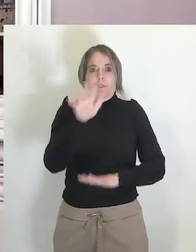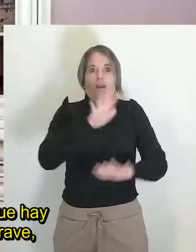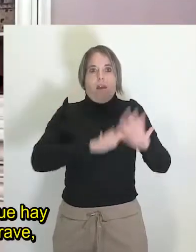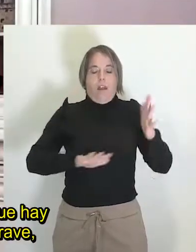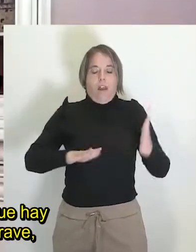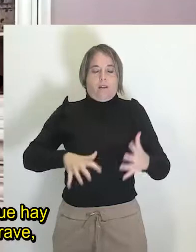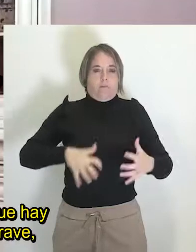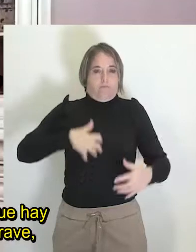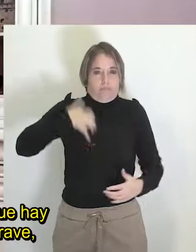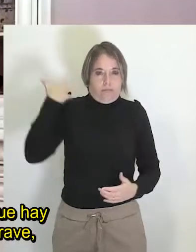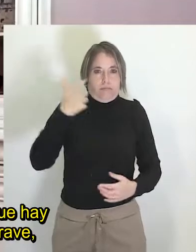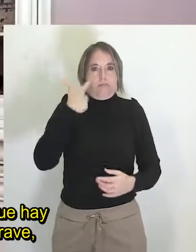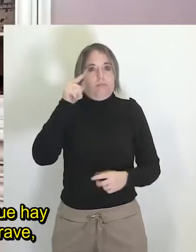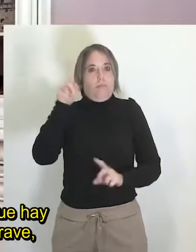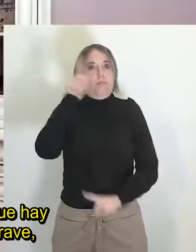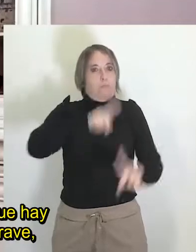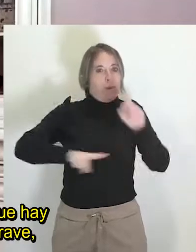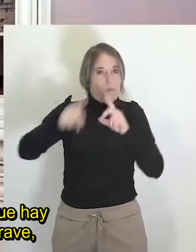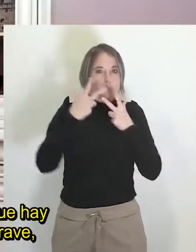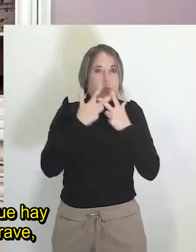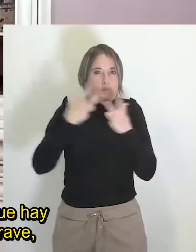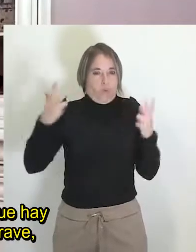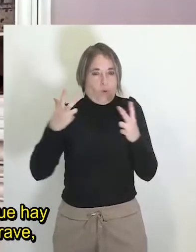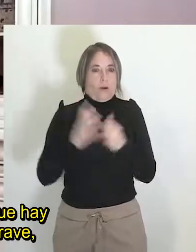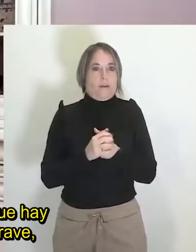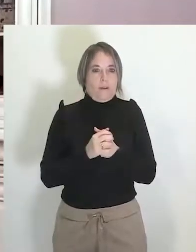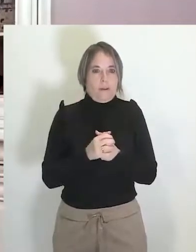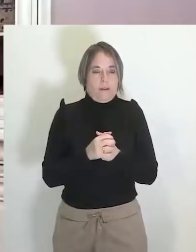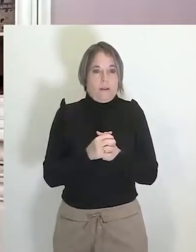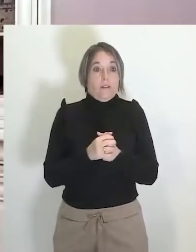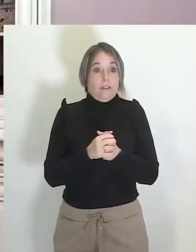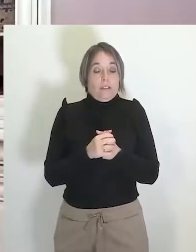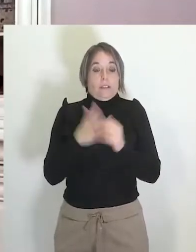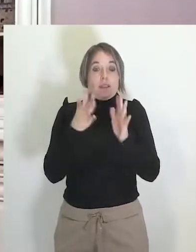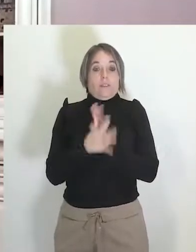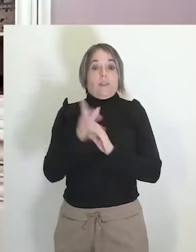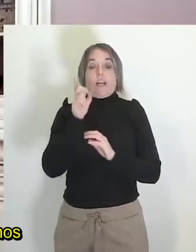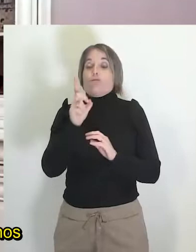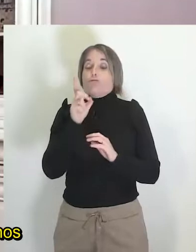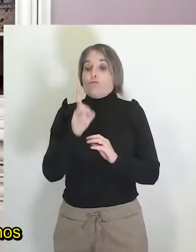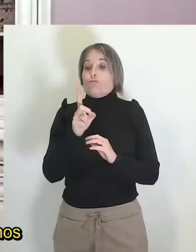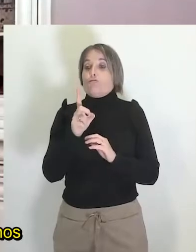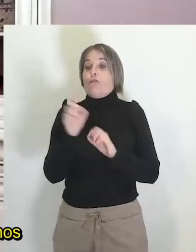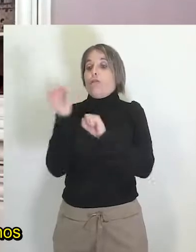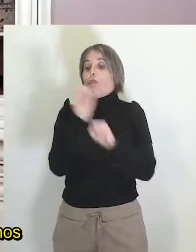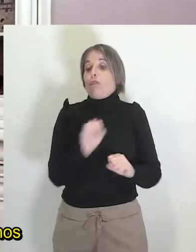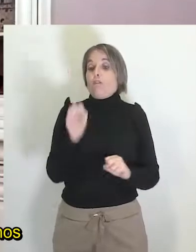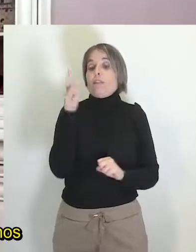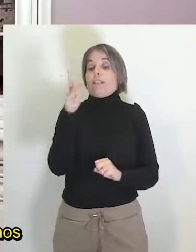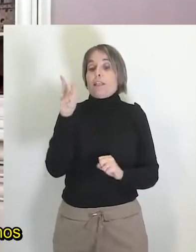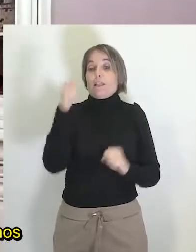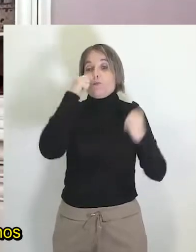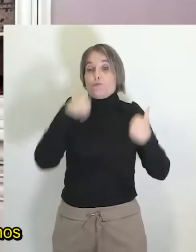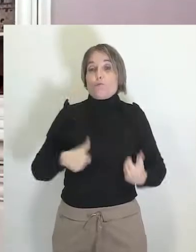los cimientos y es cuando os dais cuenta de que hay un problema muchísimo más grave que va más allá y que va de la defensa de todos